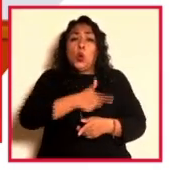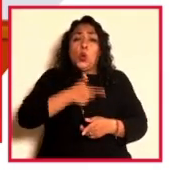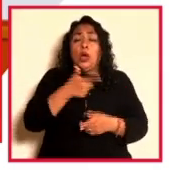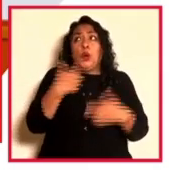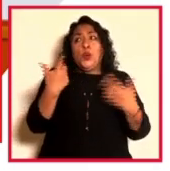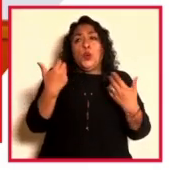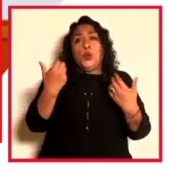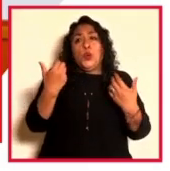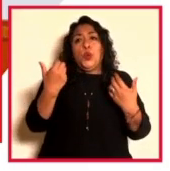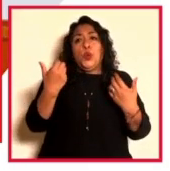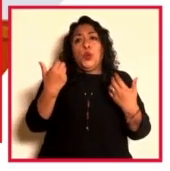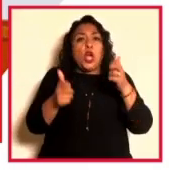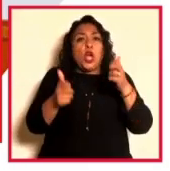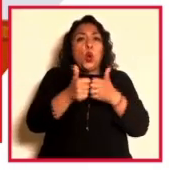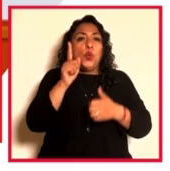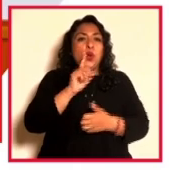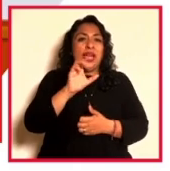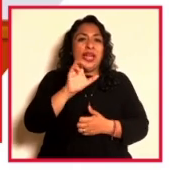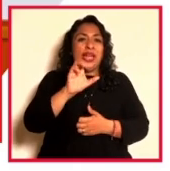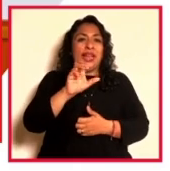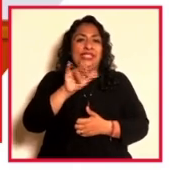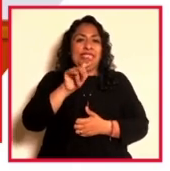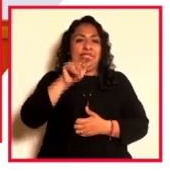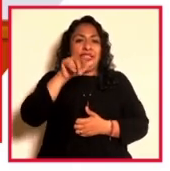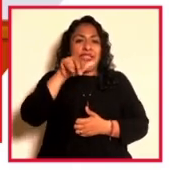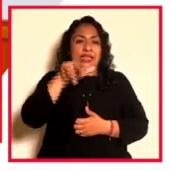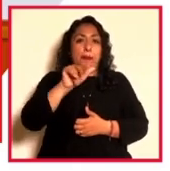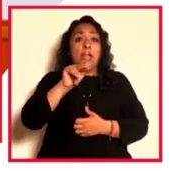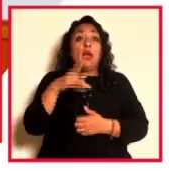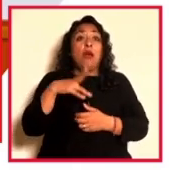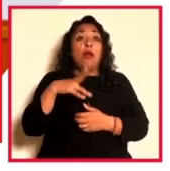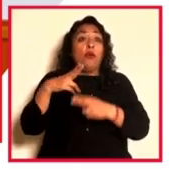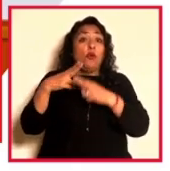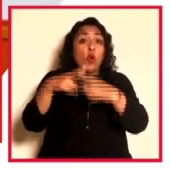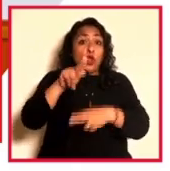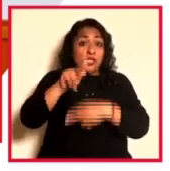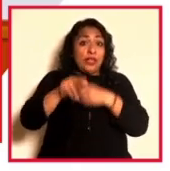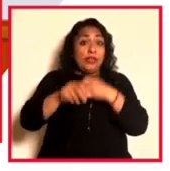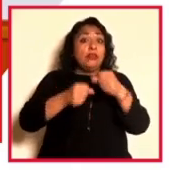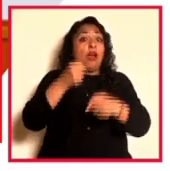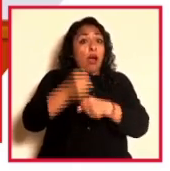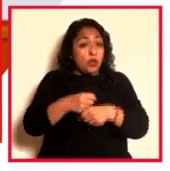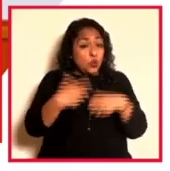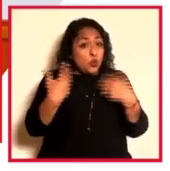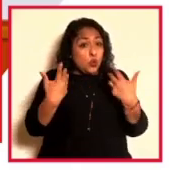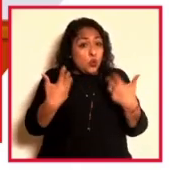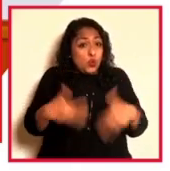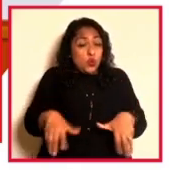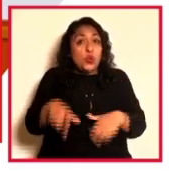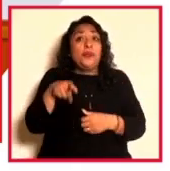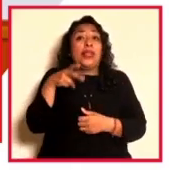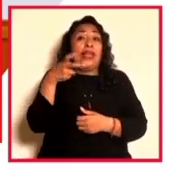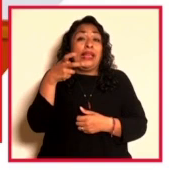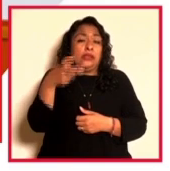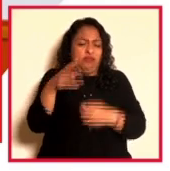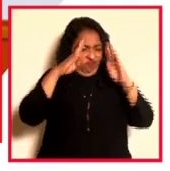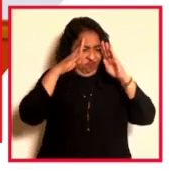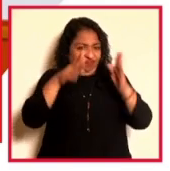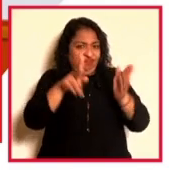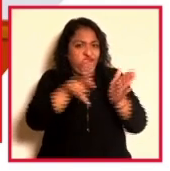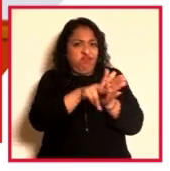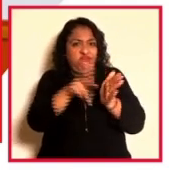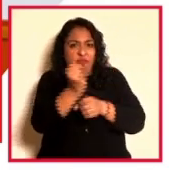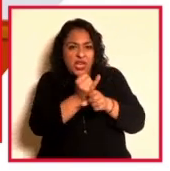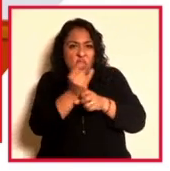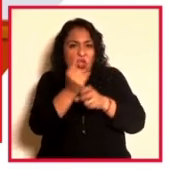minutos con Cristina Pacheco quien celebra ocho décadas de existencia la mayor parte de las cuales se ha dedicado al periodismo la escritura la